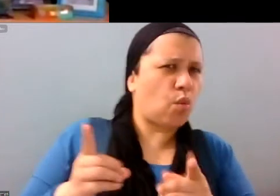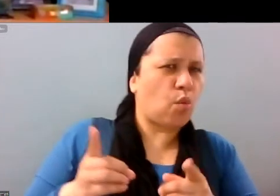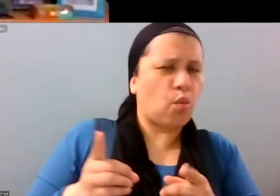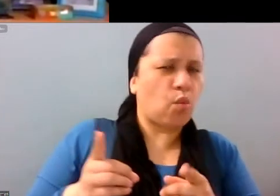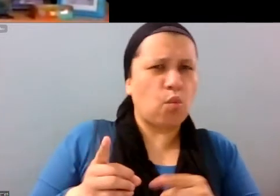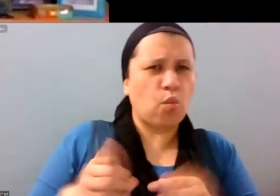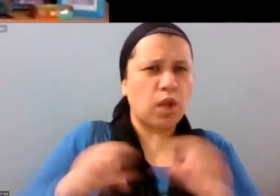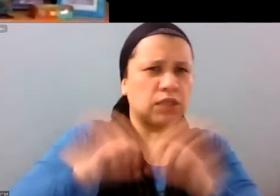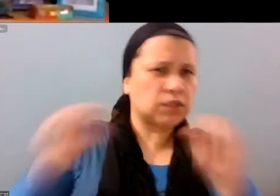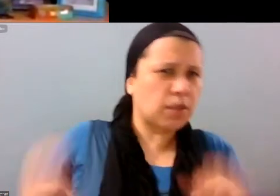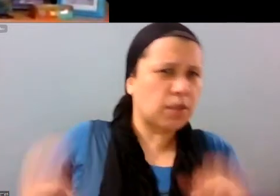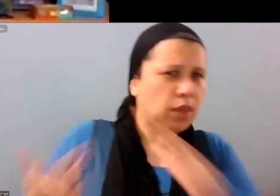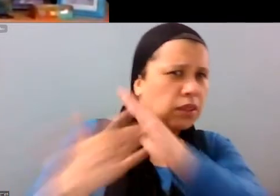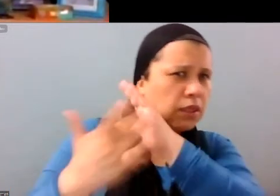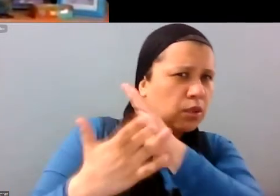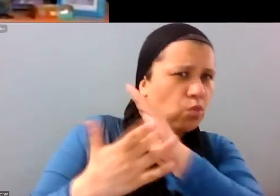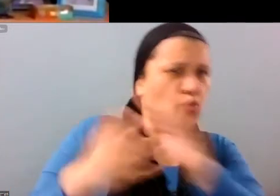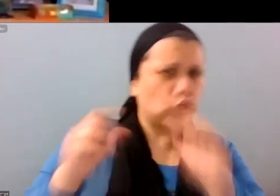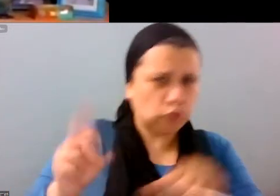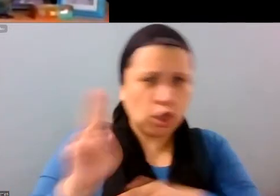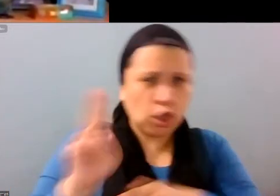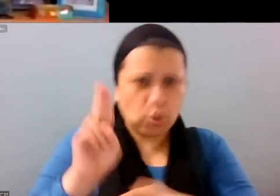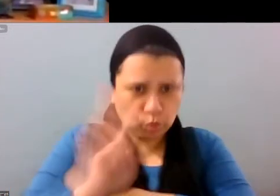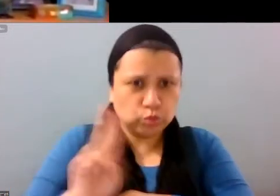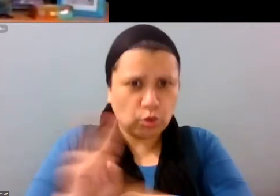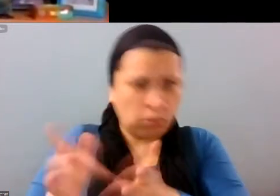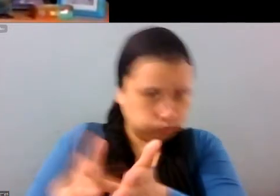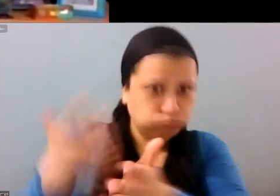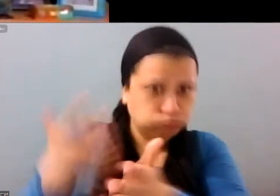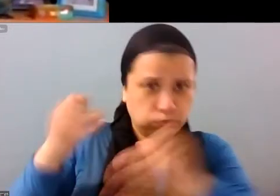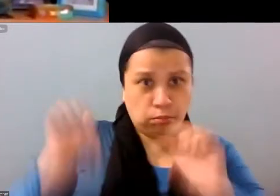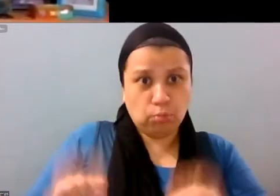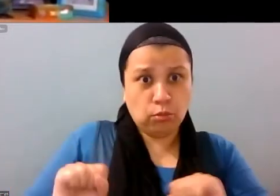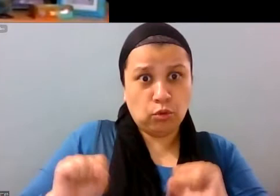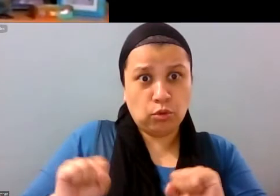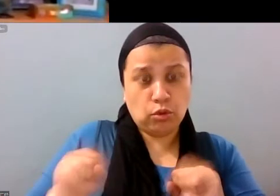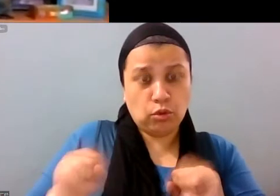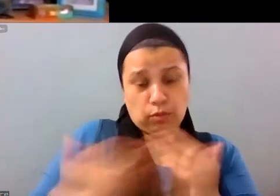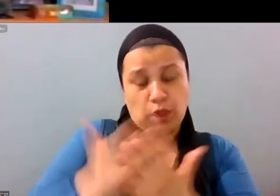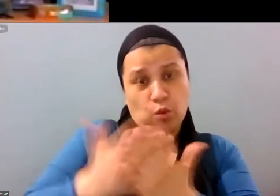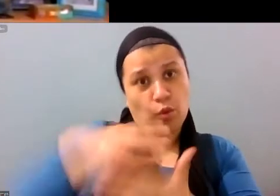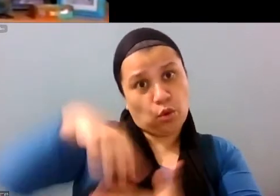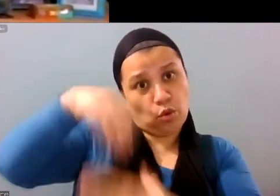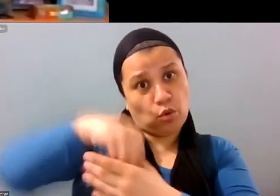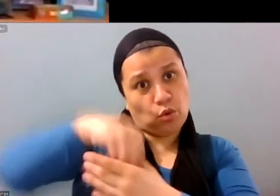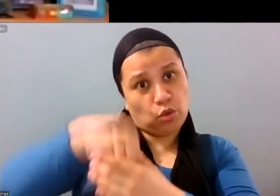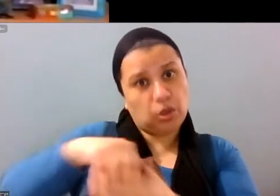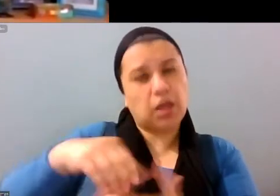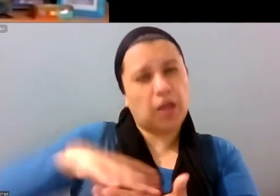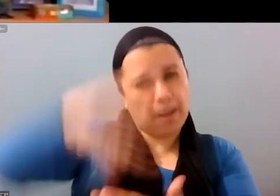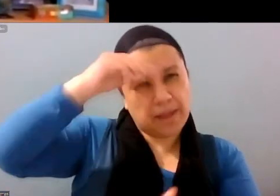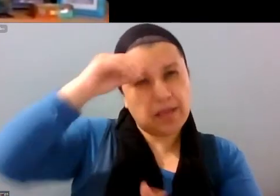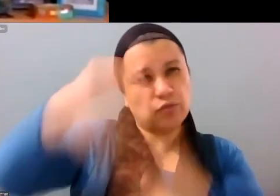tecnología nos facilitan para buscar precisamente esos nuevos contenidos ese nuevo interés por aprender doña Iliana